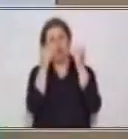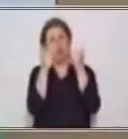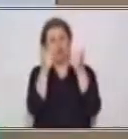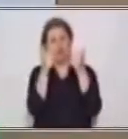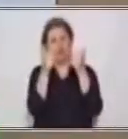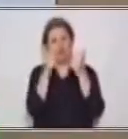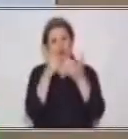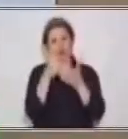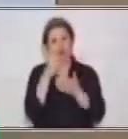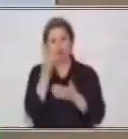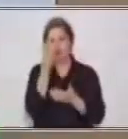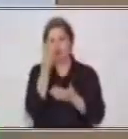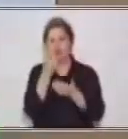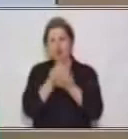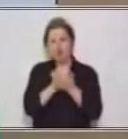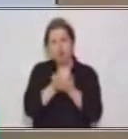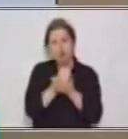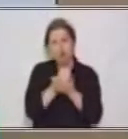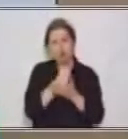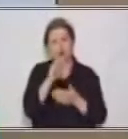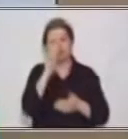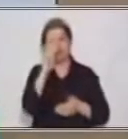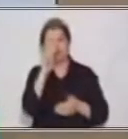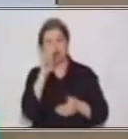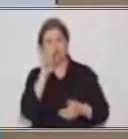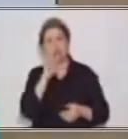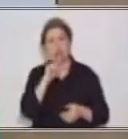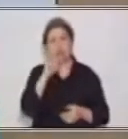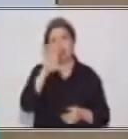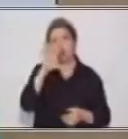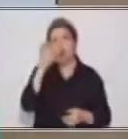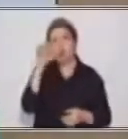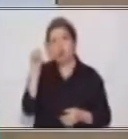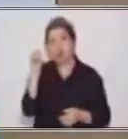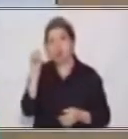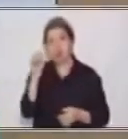Tomate, 3.50 y pagó 14.